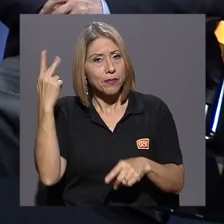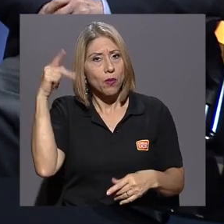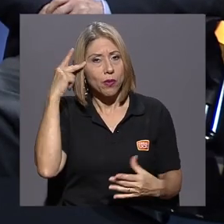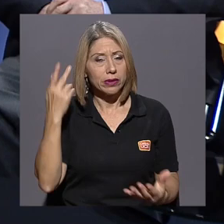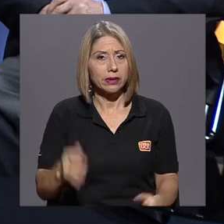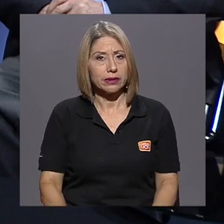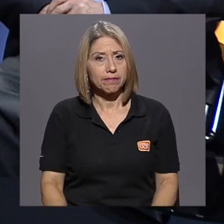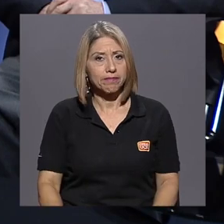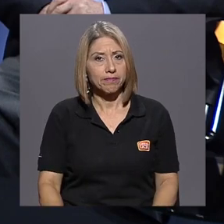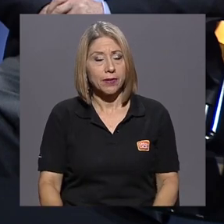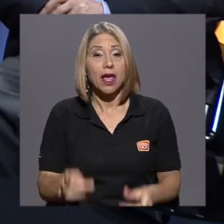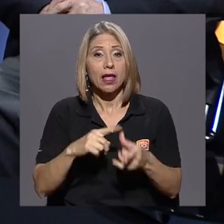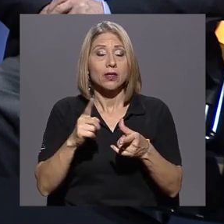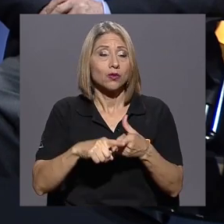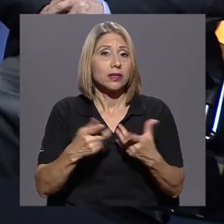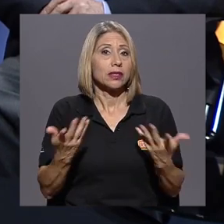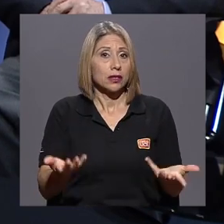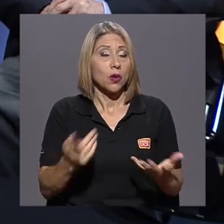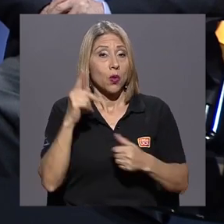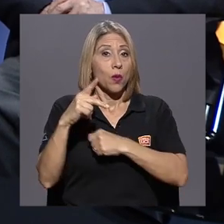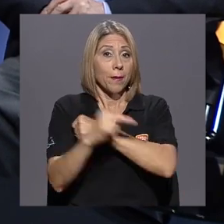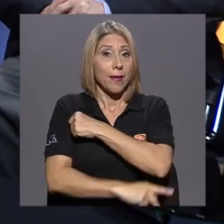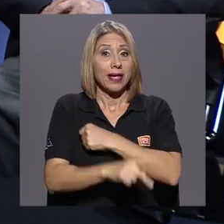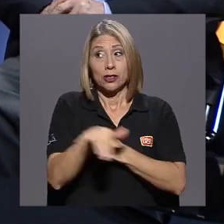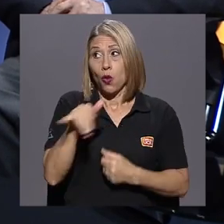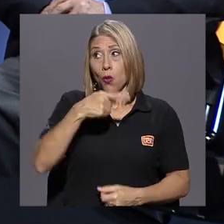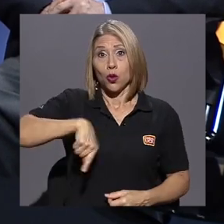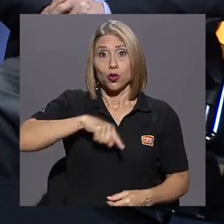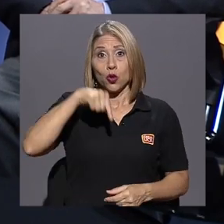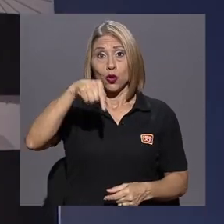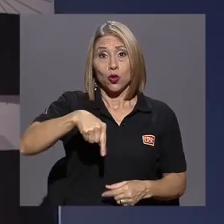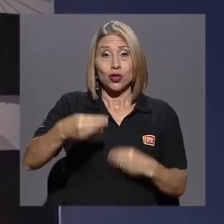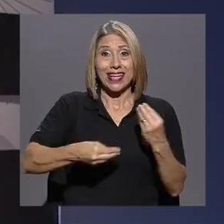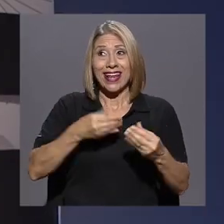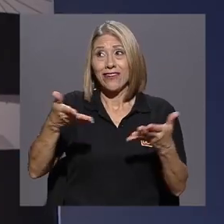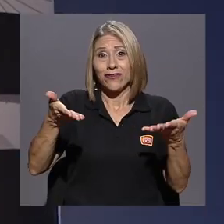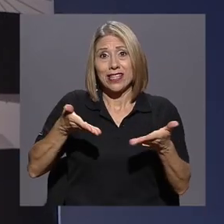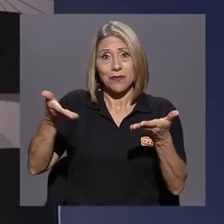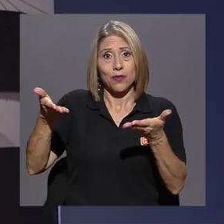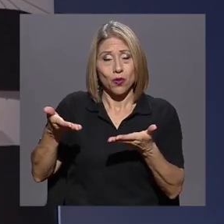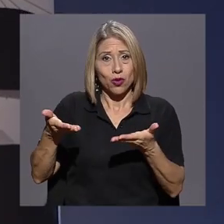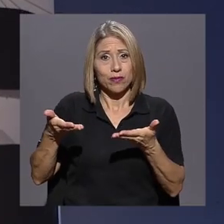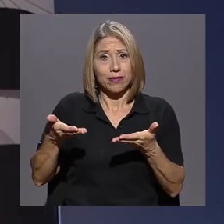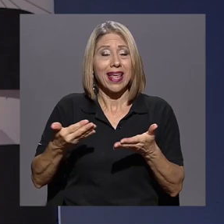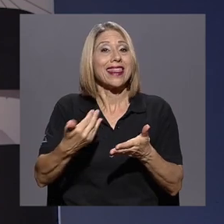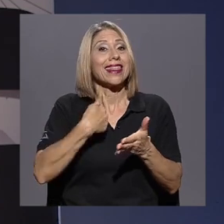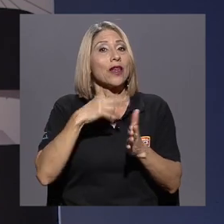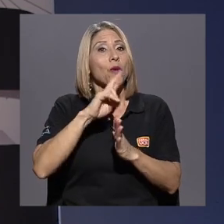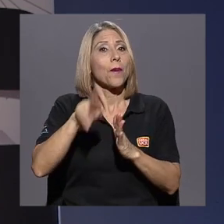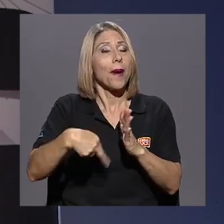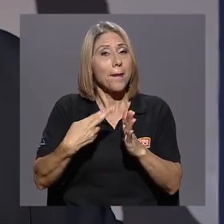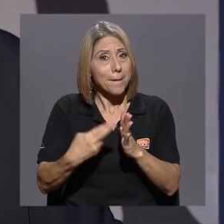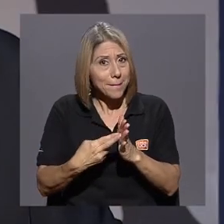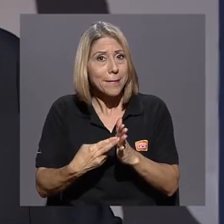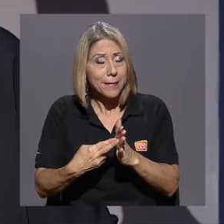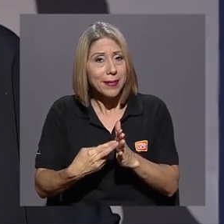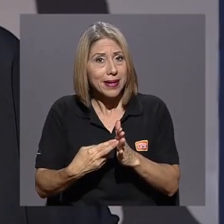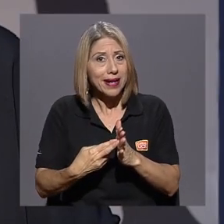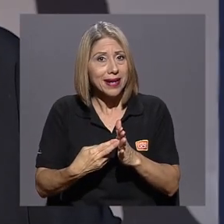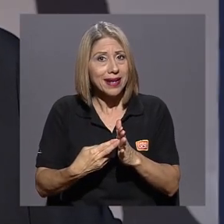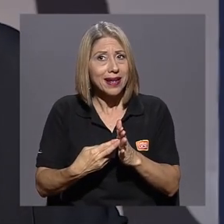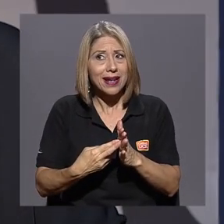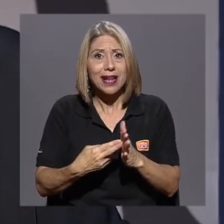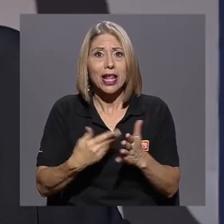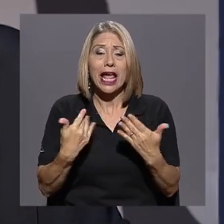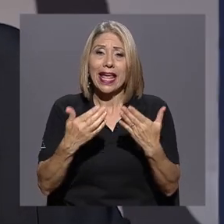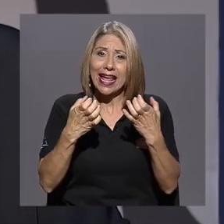políticas, ¿verdad? Y entonces tenemos un país como el nuestro receptor. Y que juega un papel, nada más para señalar, es decir, jugamos un